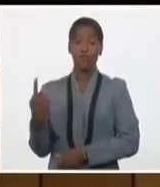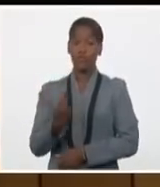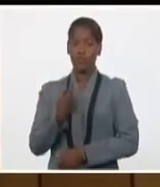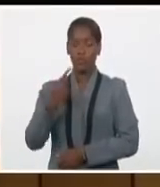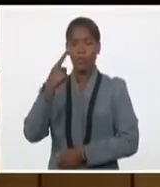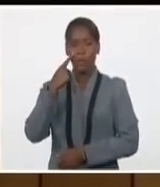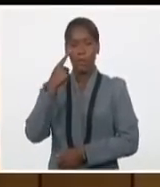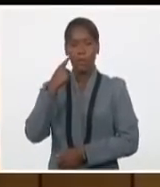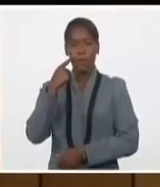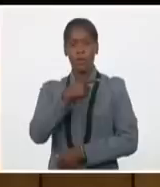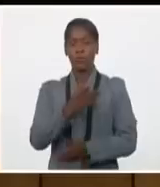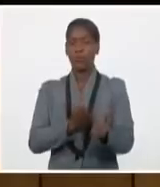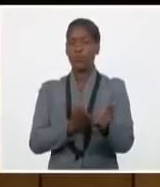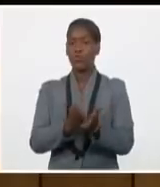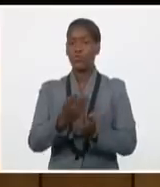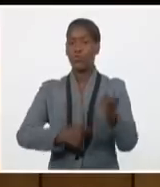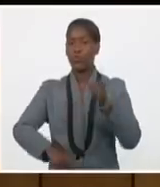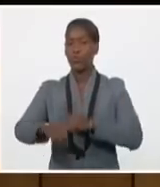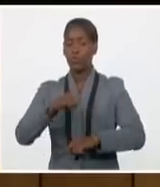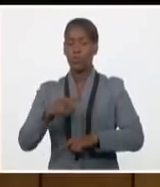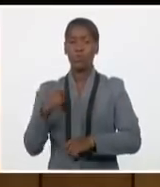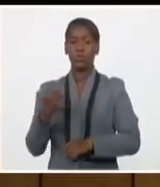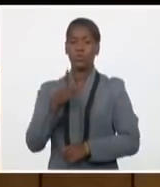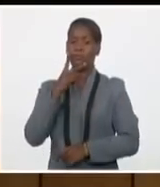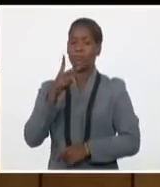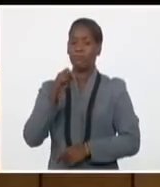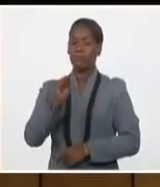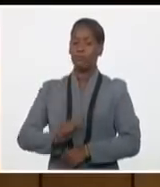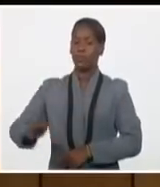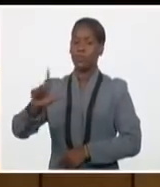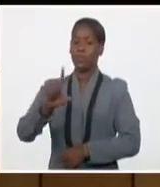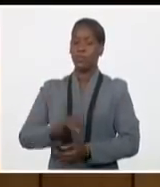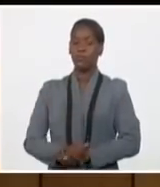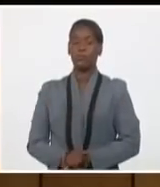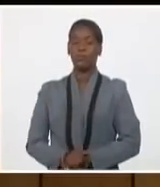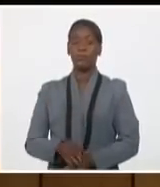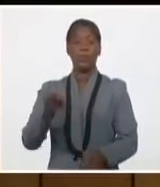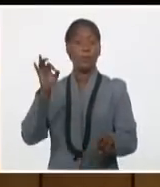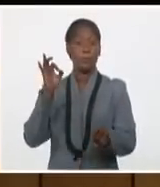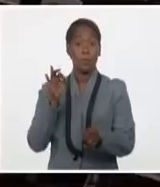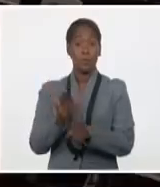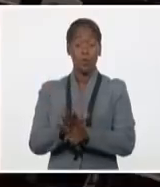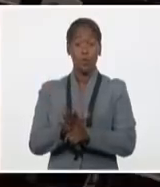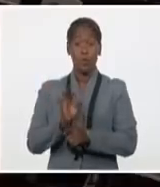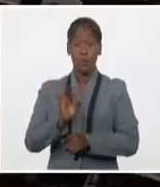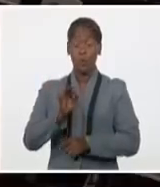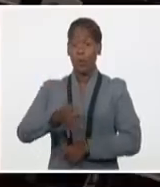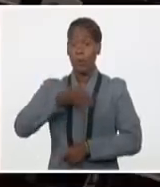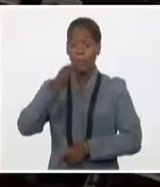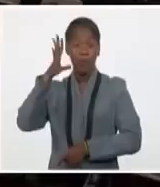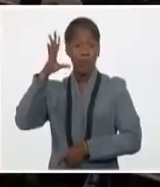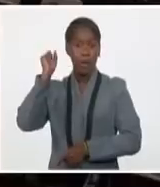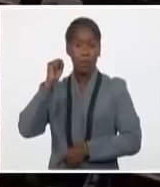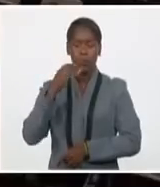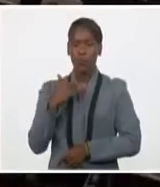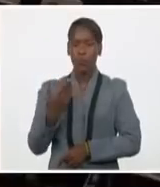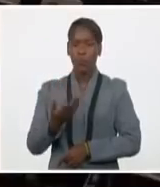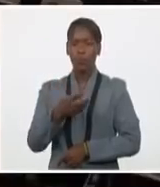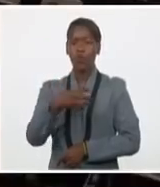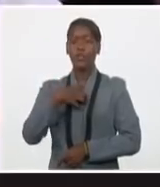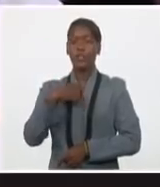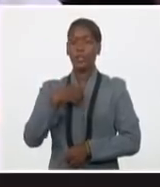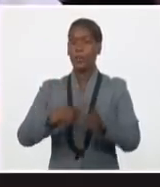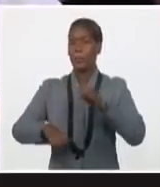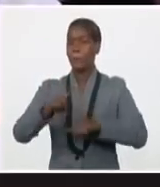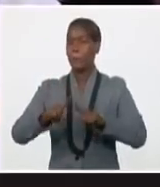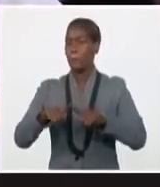primeros anhelos de independencia y soberanía. Se trata, enfatizó Raúl, de un desafío asociado a la concepción imperialista